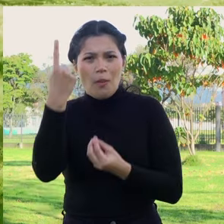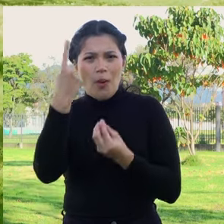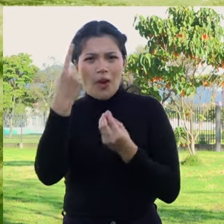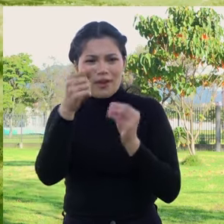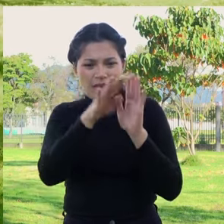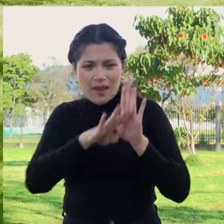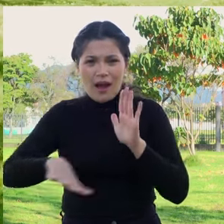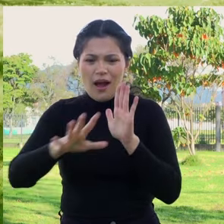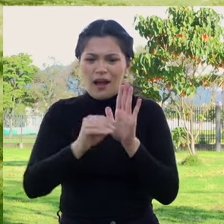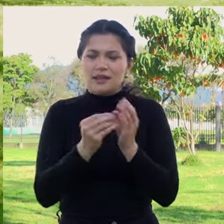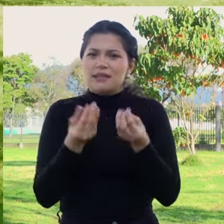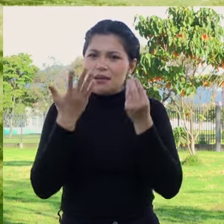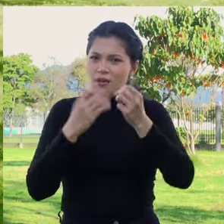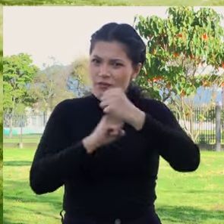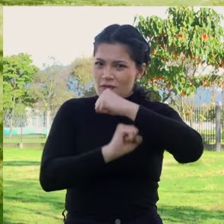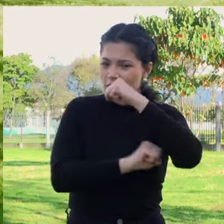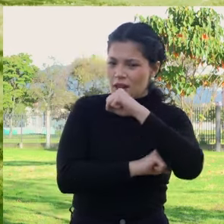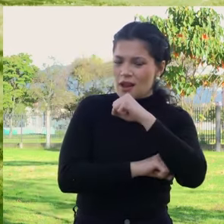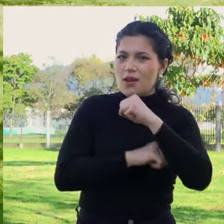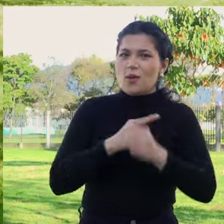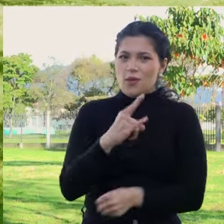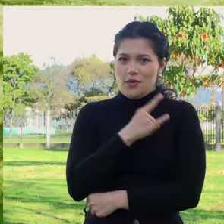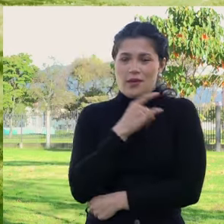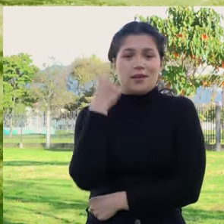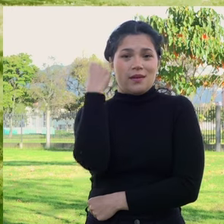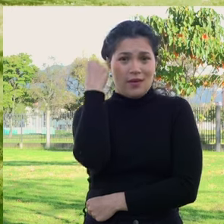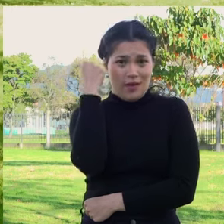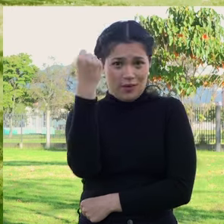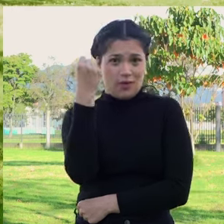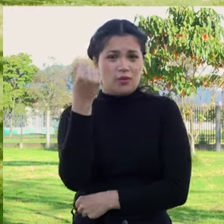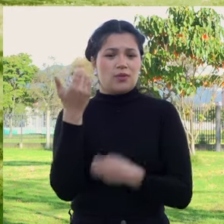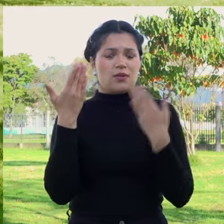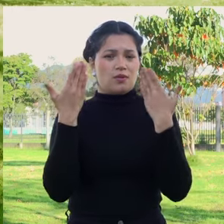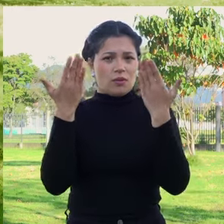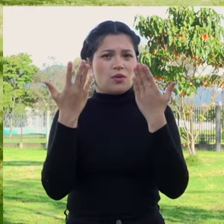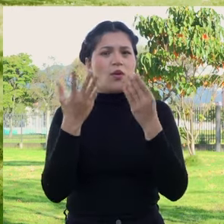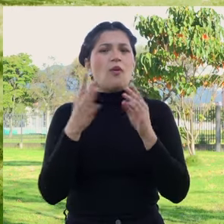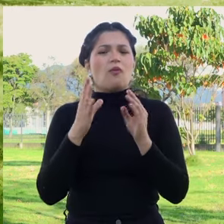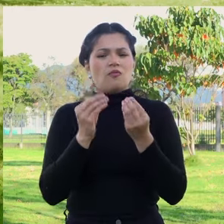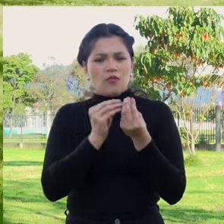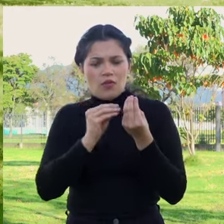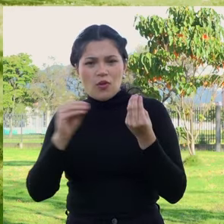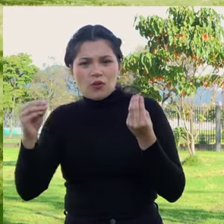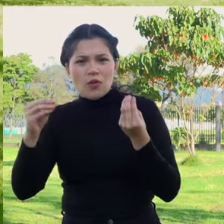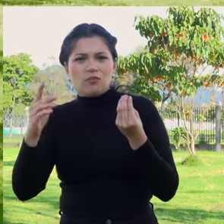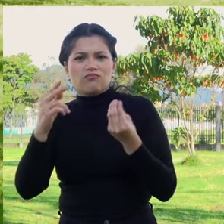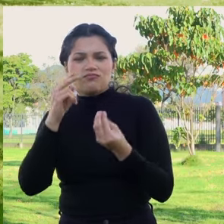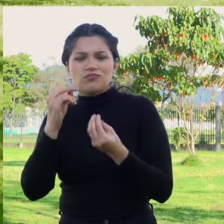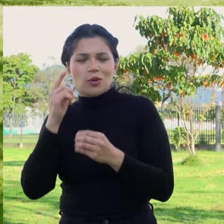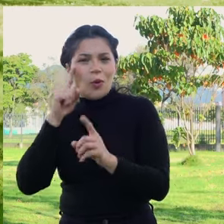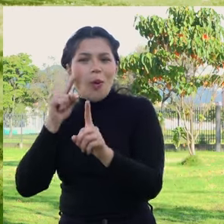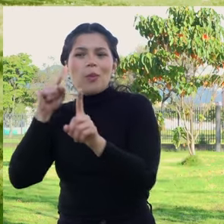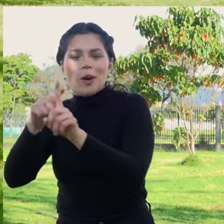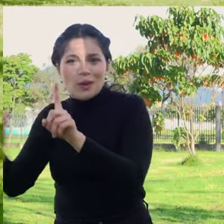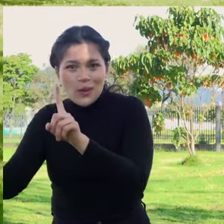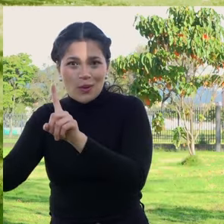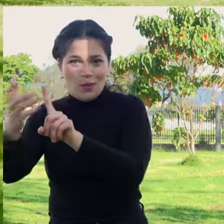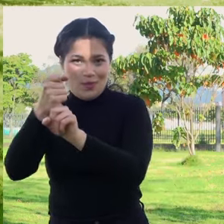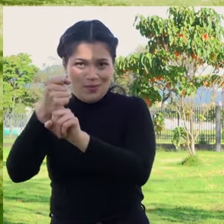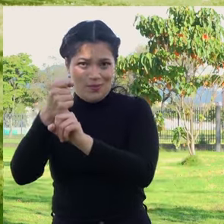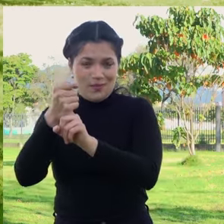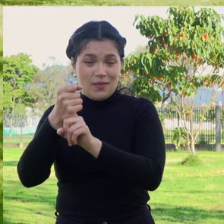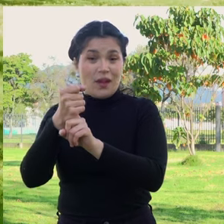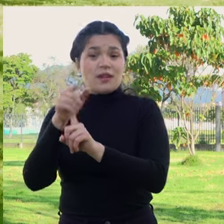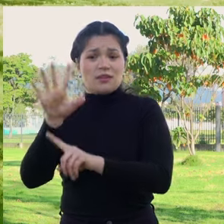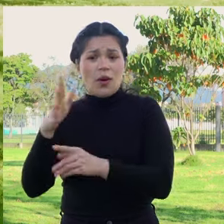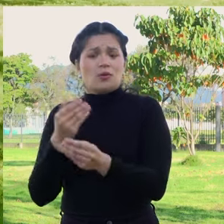para seguir fortaleciendo a la Universidad Nacional en sus funciones misionales y sobre todo que en esas funciones misionales